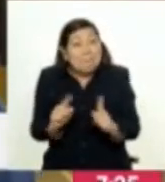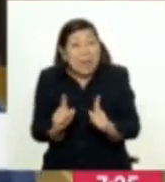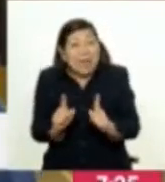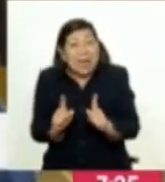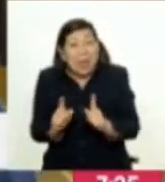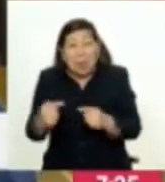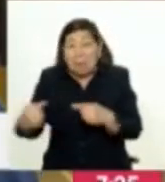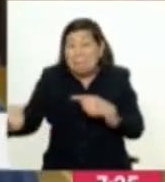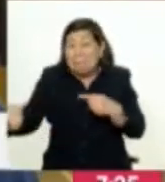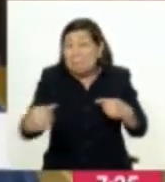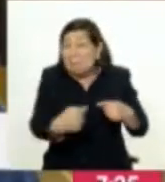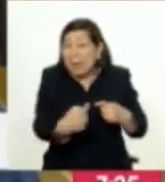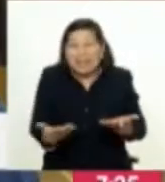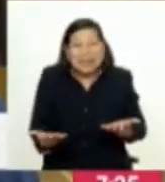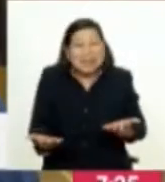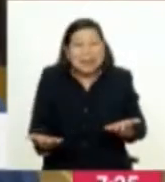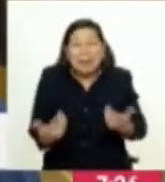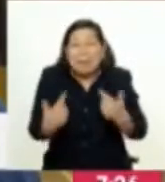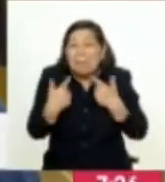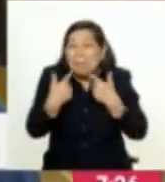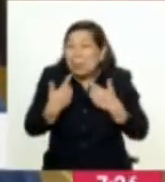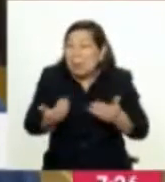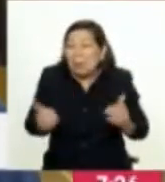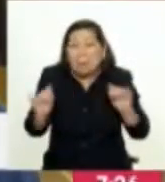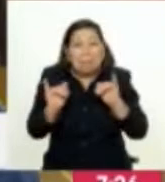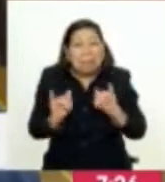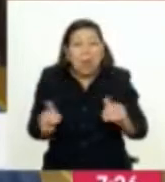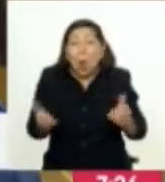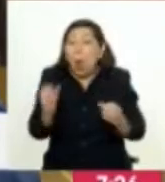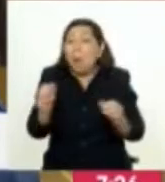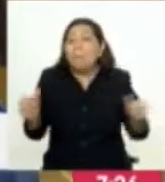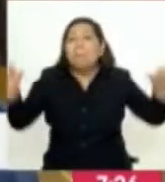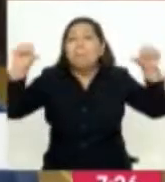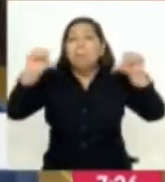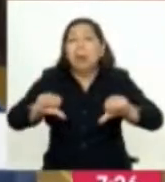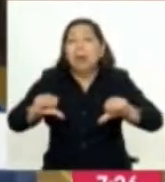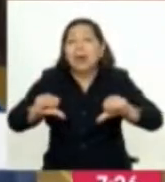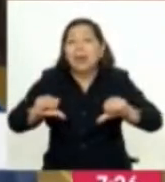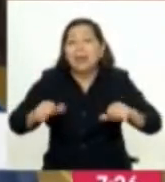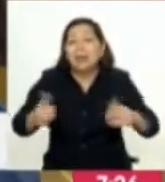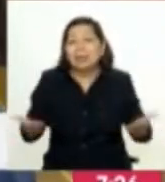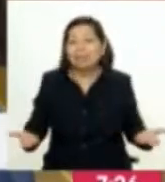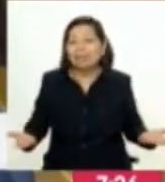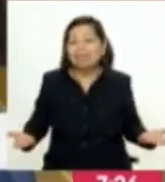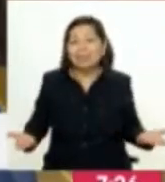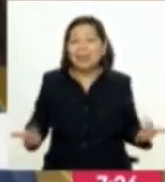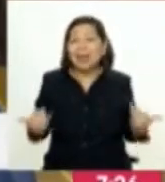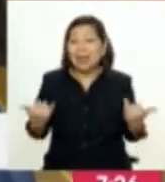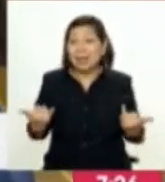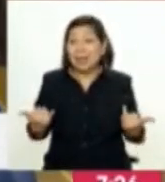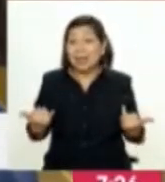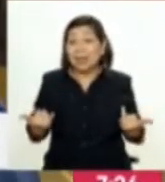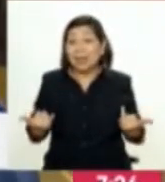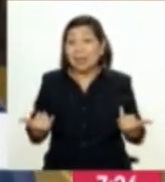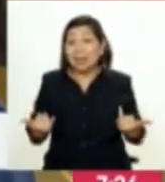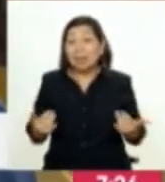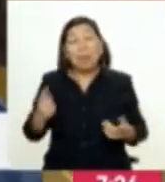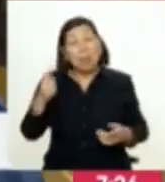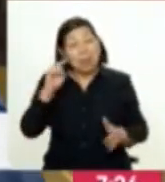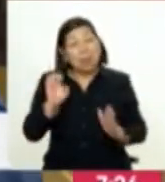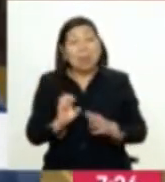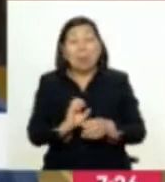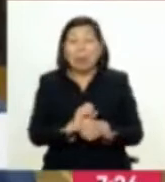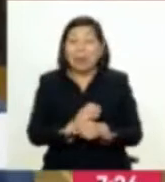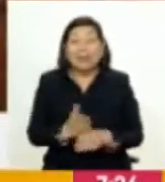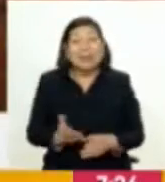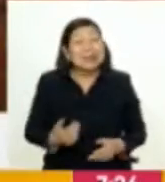están enfrentadas, lo que pasa es que nos estancamos o peor, retrocedemos, que finalmente es lo que pasó con el contexto del COVID. ¿No? Lo que le ha